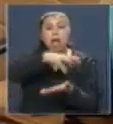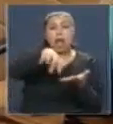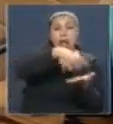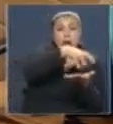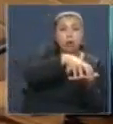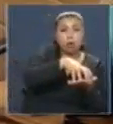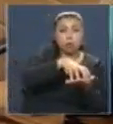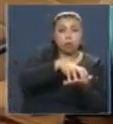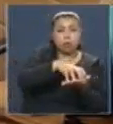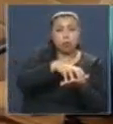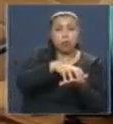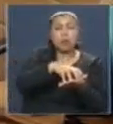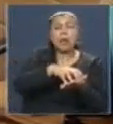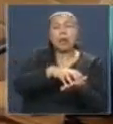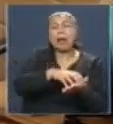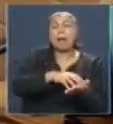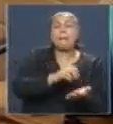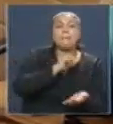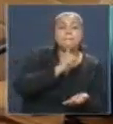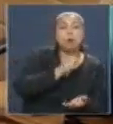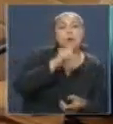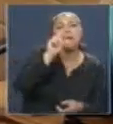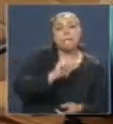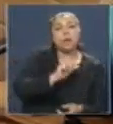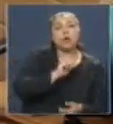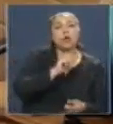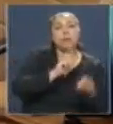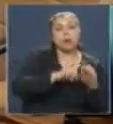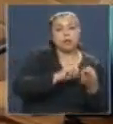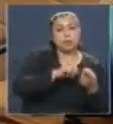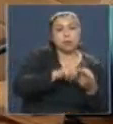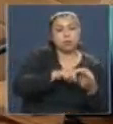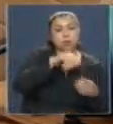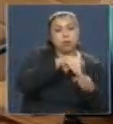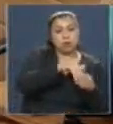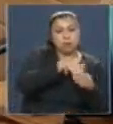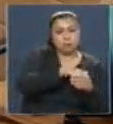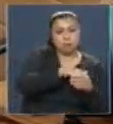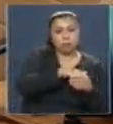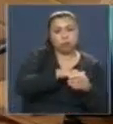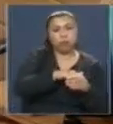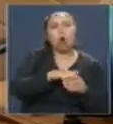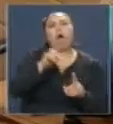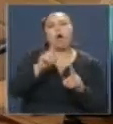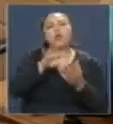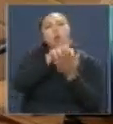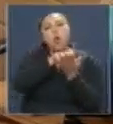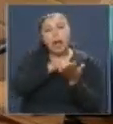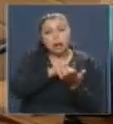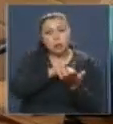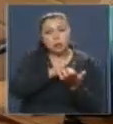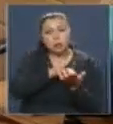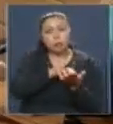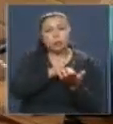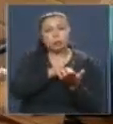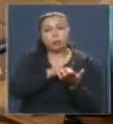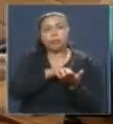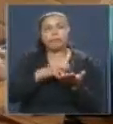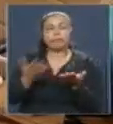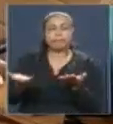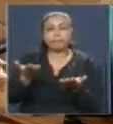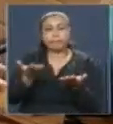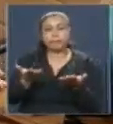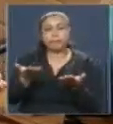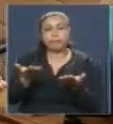con sectores más vulnerables hay menos participación. Claro, y algunos sacan la calculadora, probablemente desde